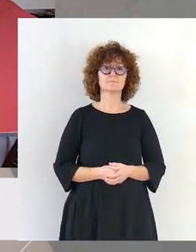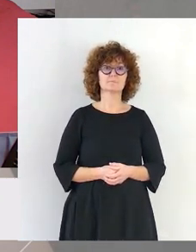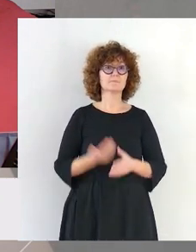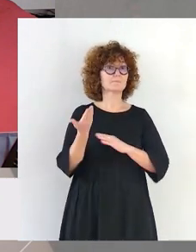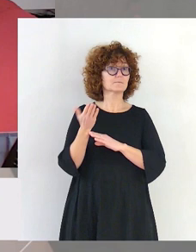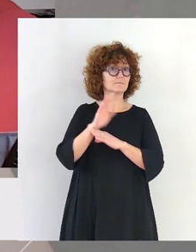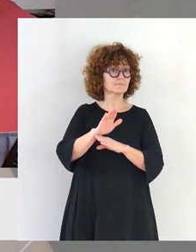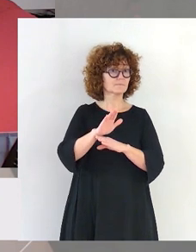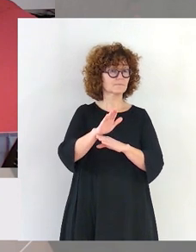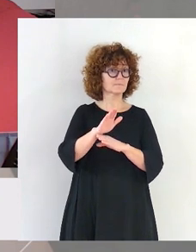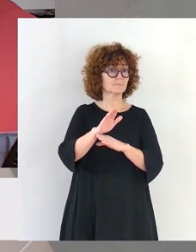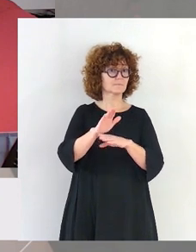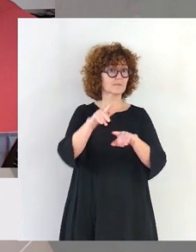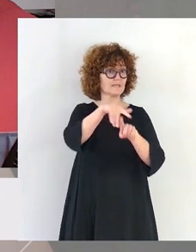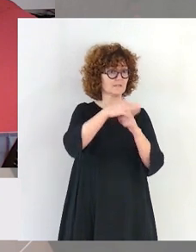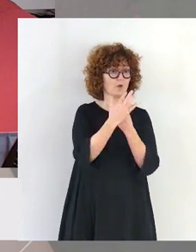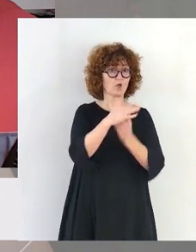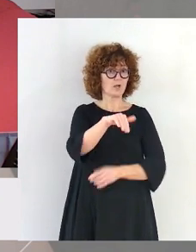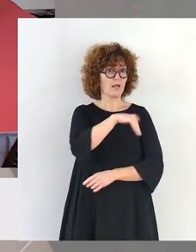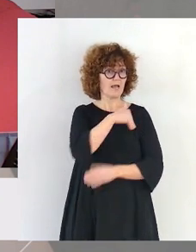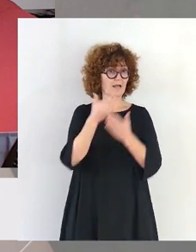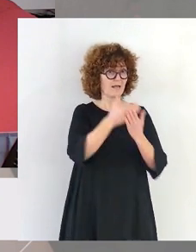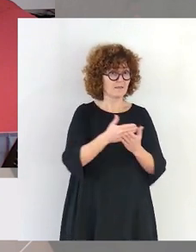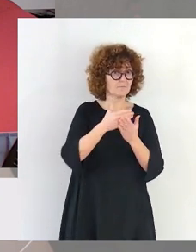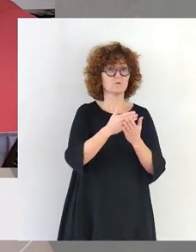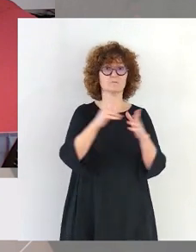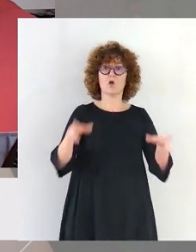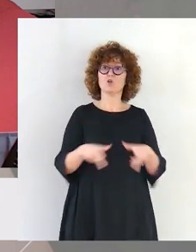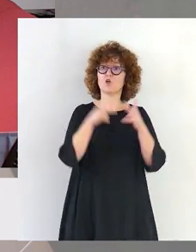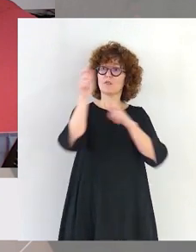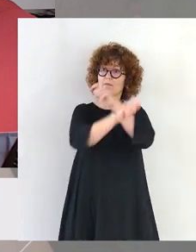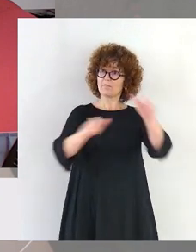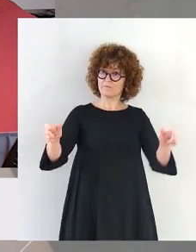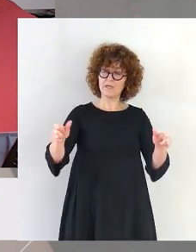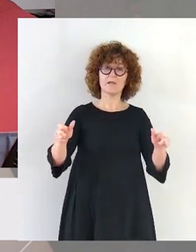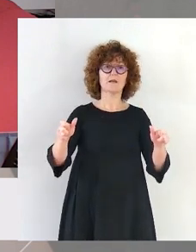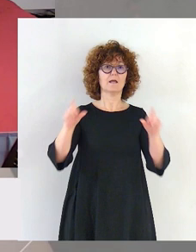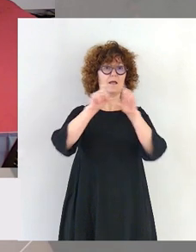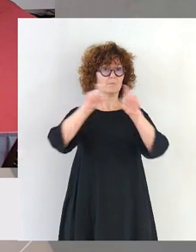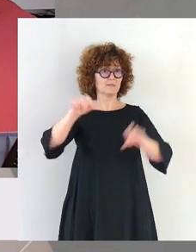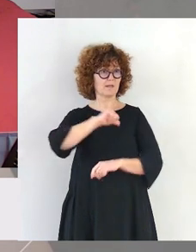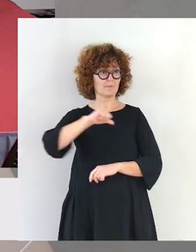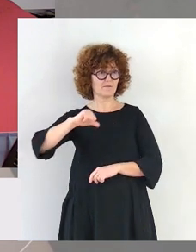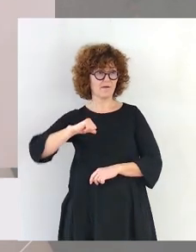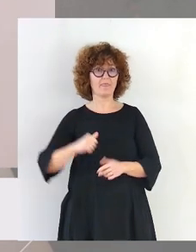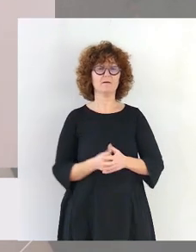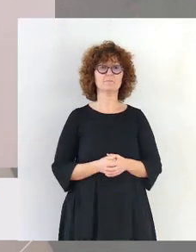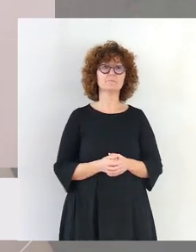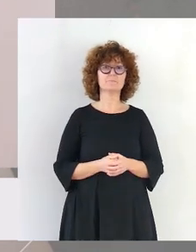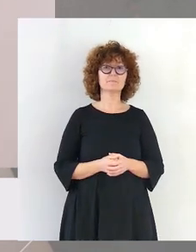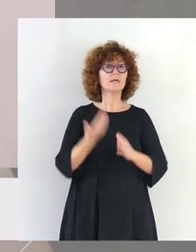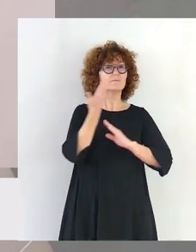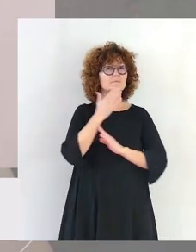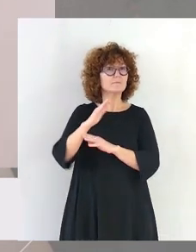del mundo académico de la sociedad civil de la empresa privada e representantes de las